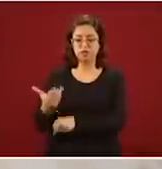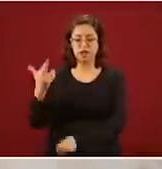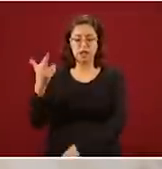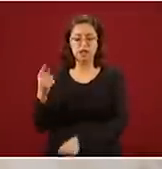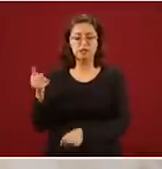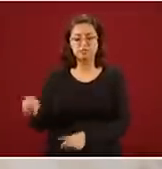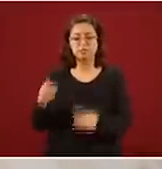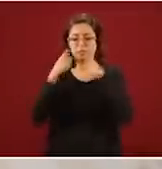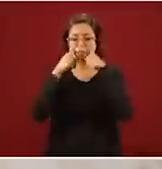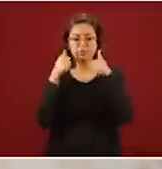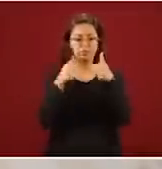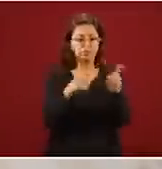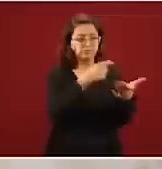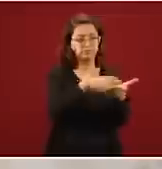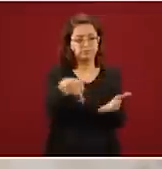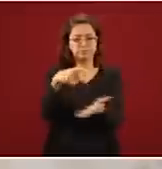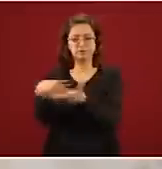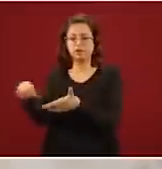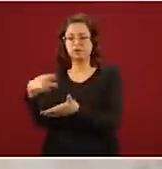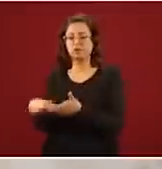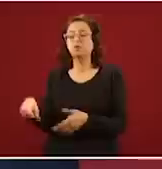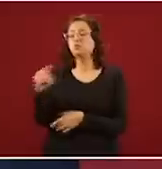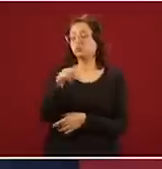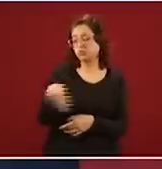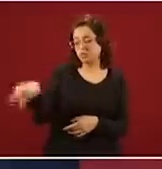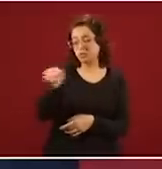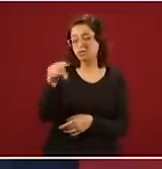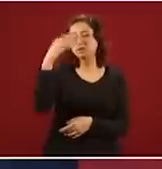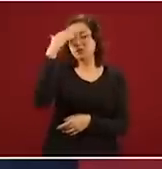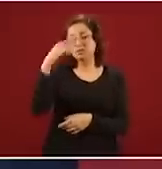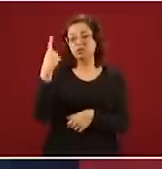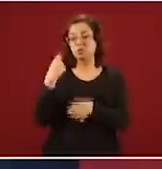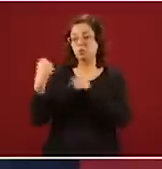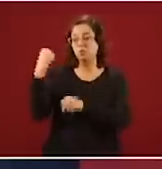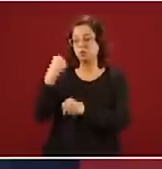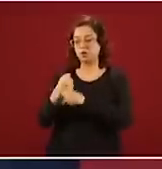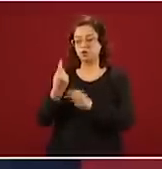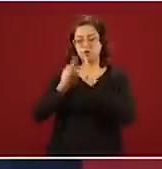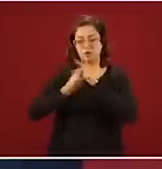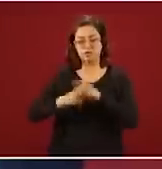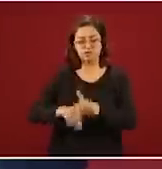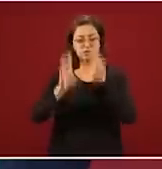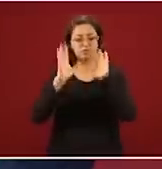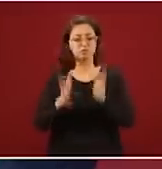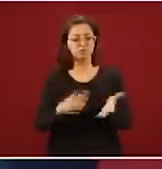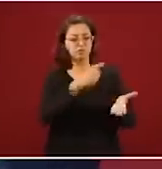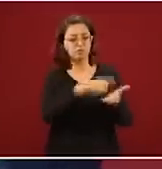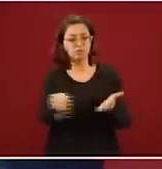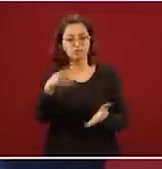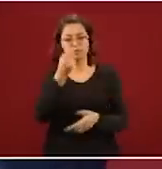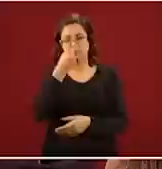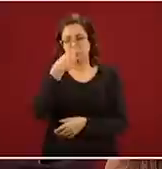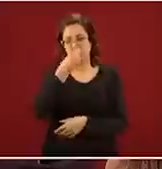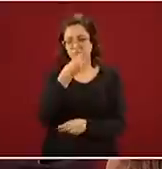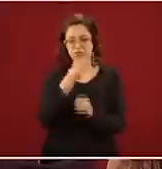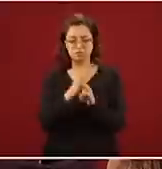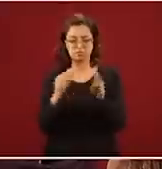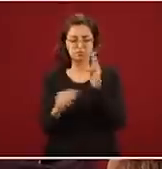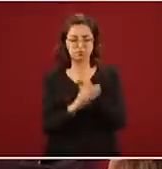que desde el año pasado estamos haciendo ya las compras consolidadas de medicamentos y material de